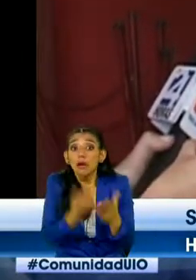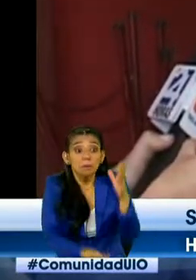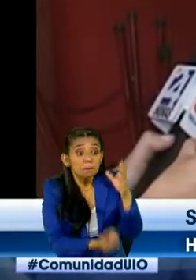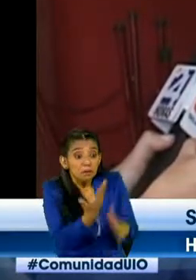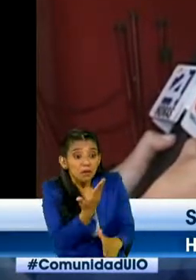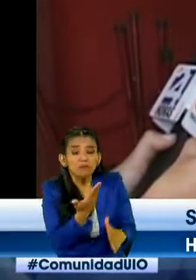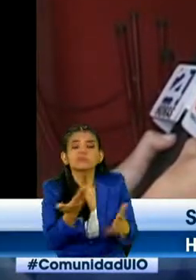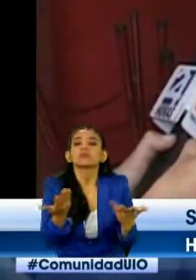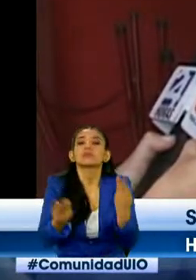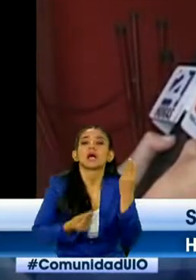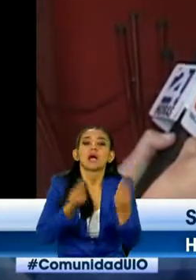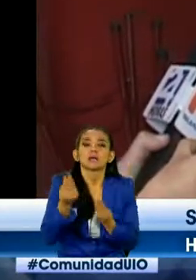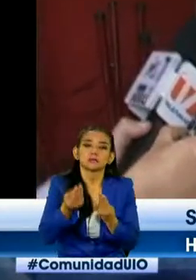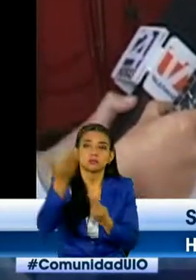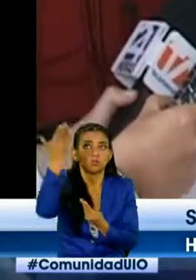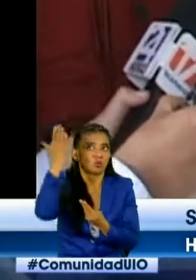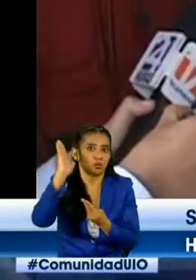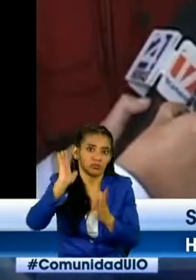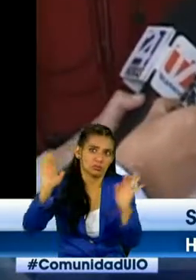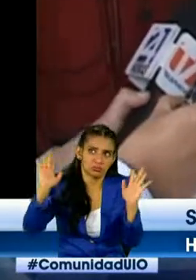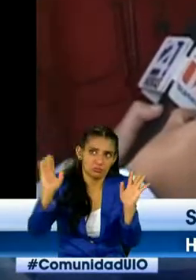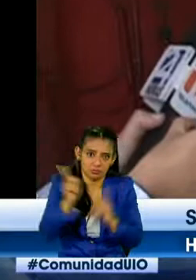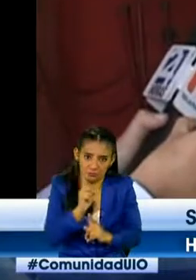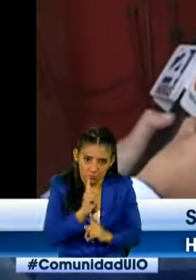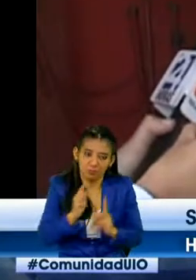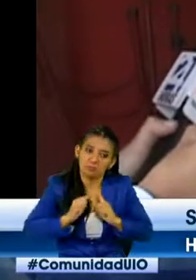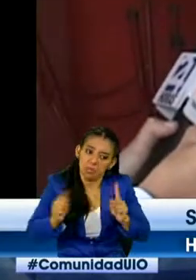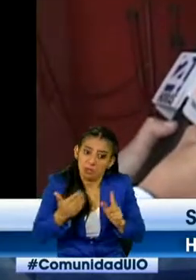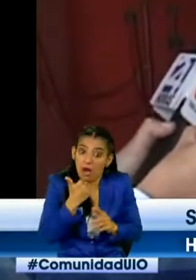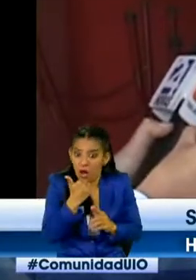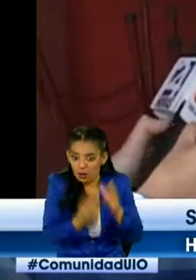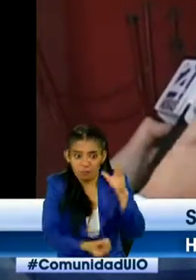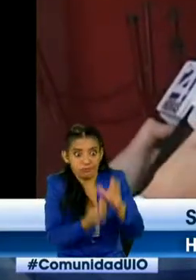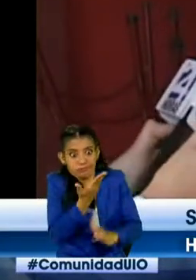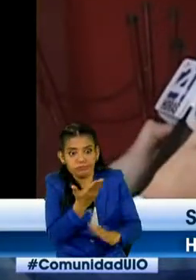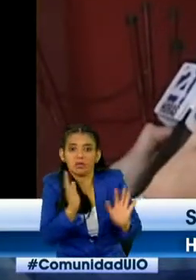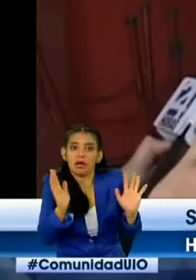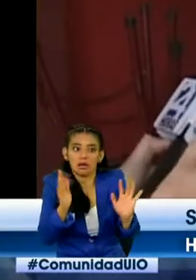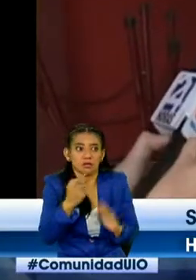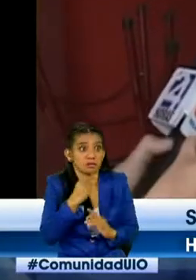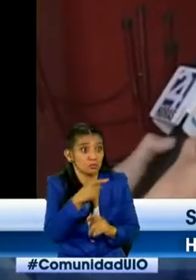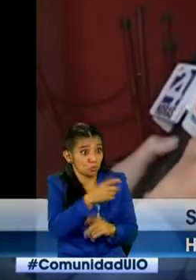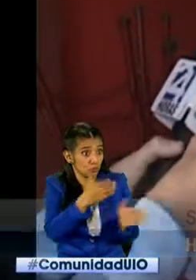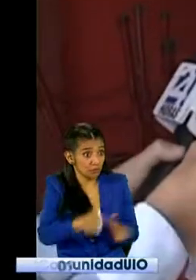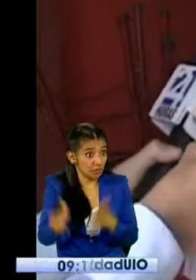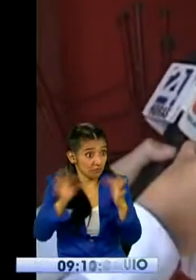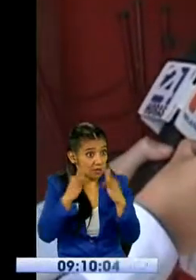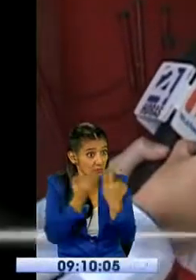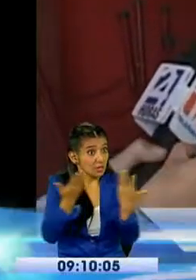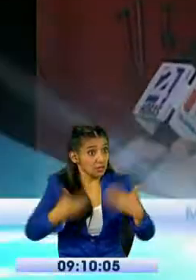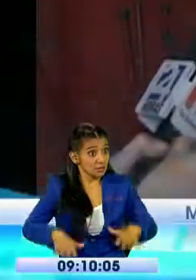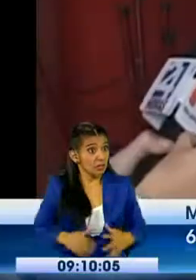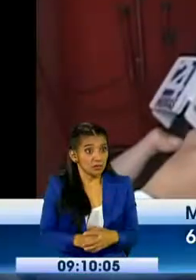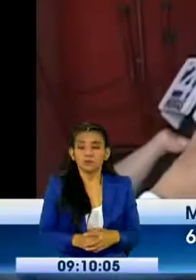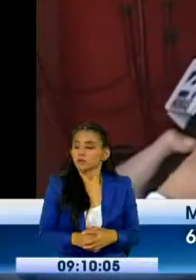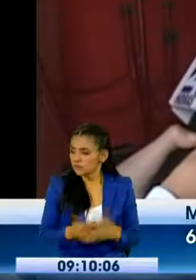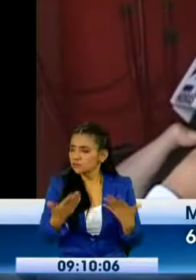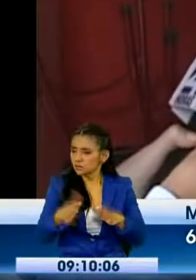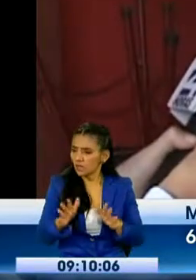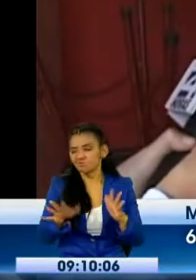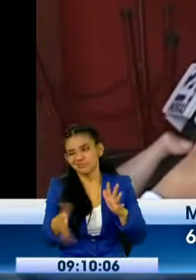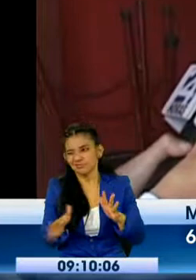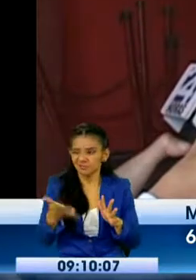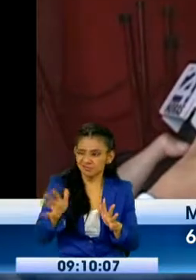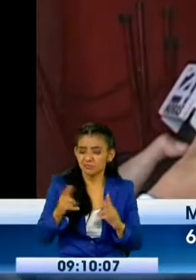erupción, ¿no? Que Dios no pase eso, pero igual tenemos que estar al contacto. ¿Usted tiene ya su plan familiar? Sí, ya tenemos algo,